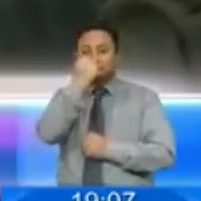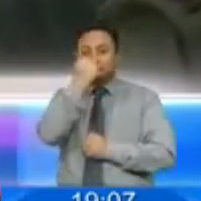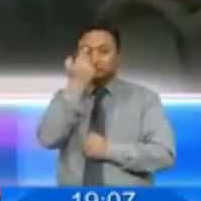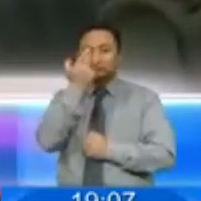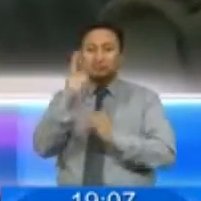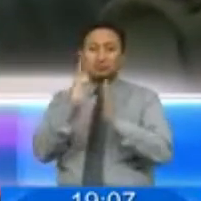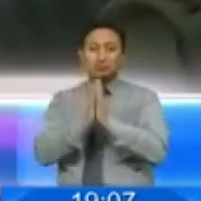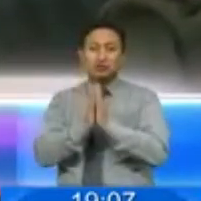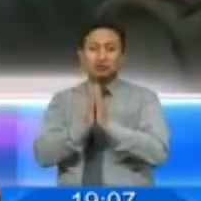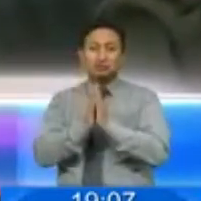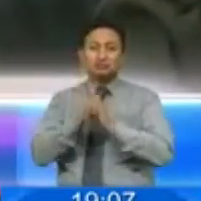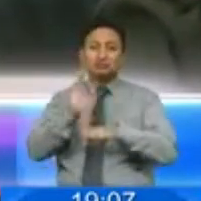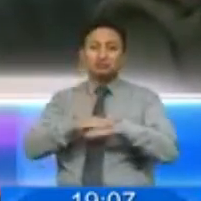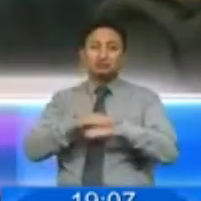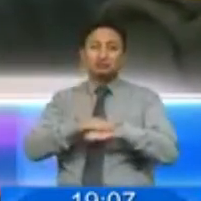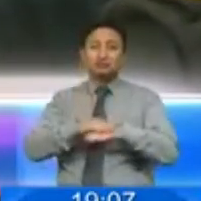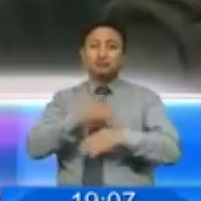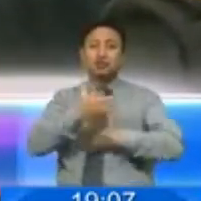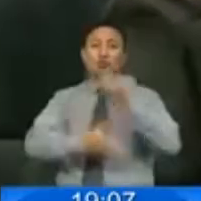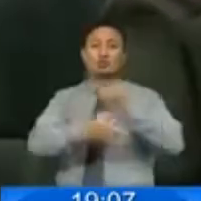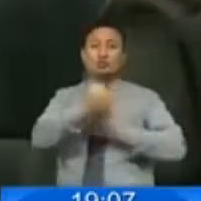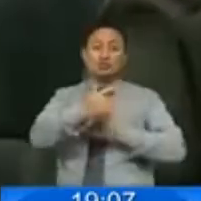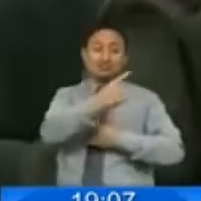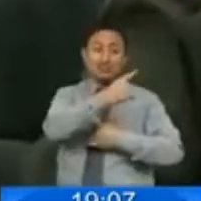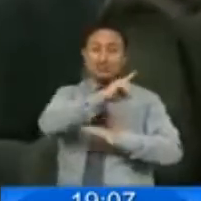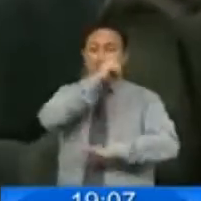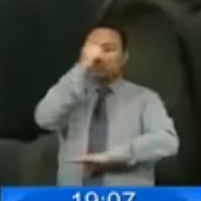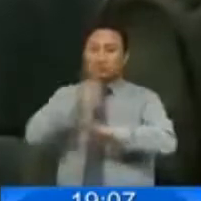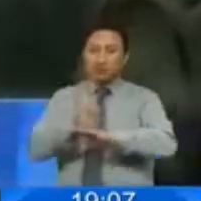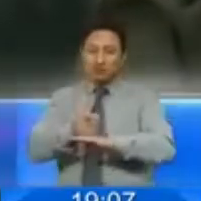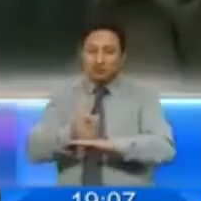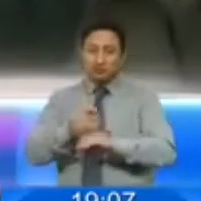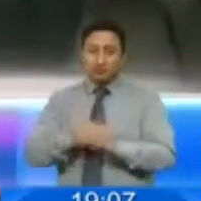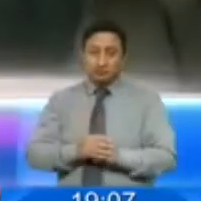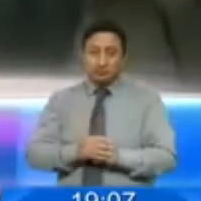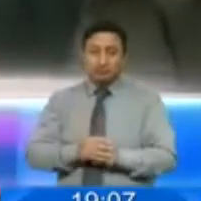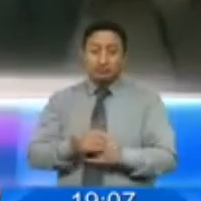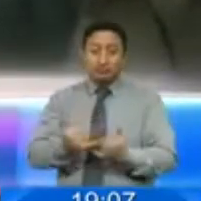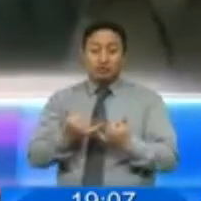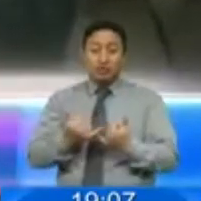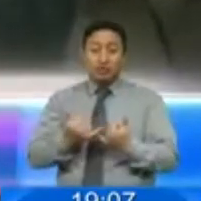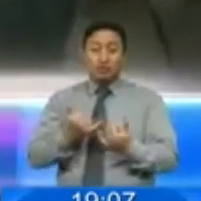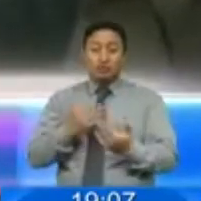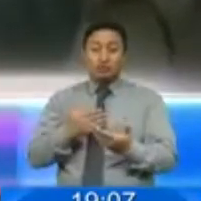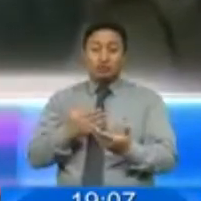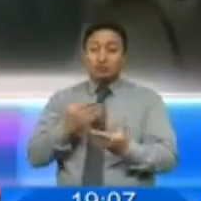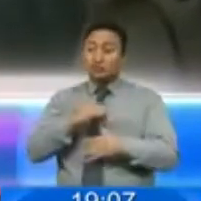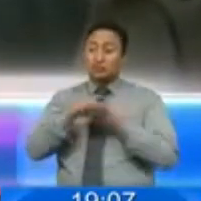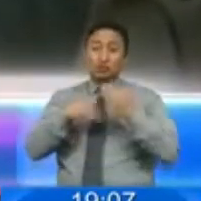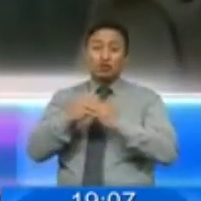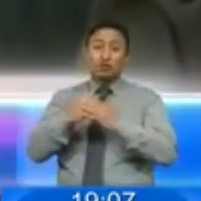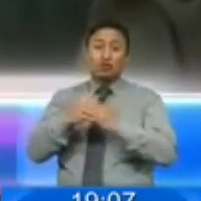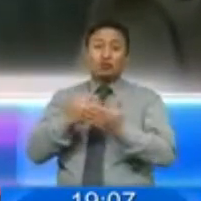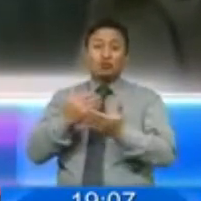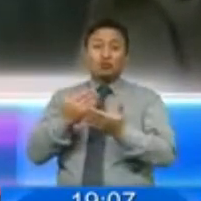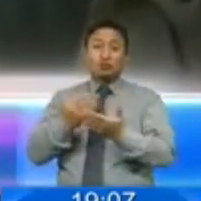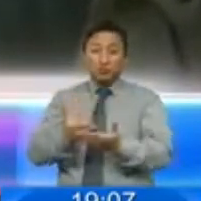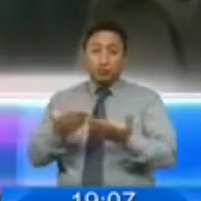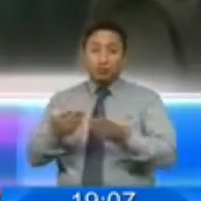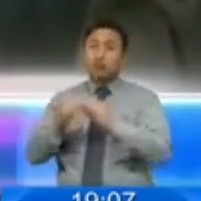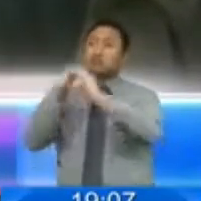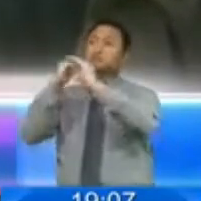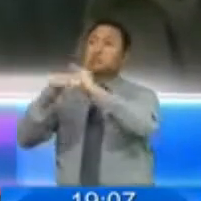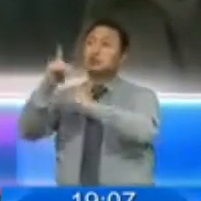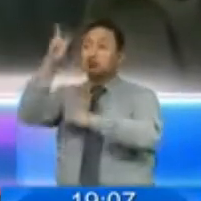solicita por orden judicial. Por lo tanto, todos los elementos que nosotros hemos enviado a Lyon, Francia,